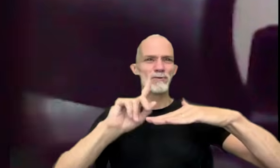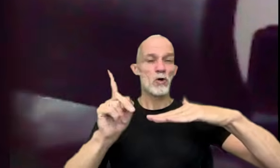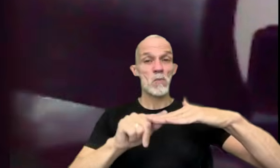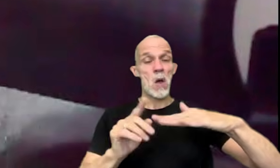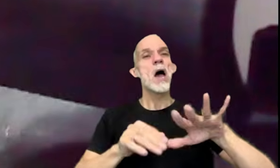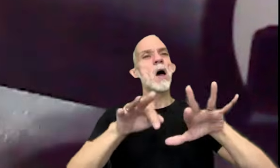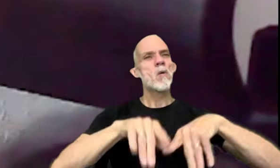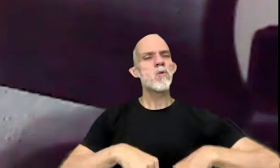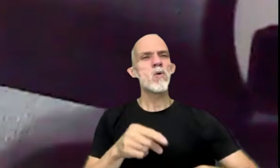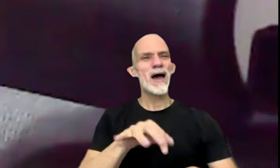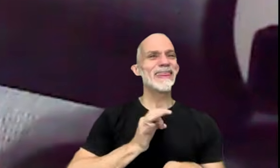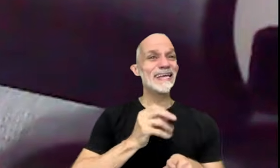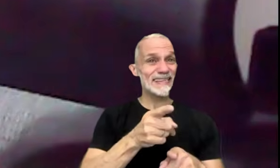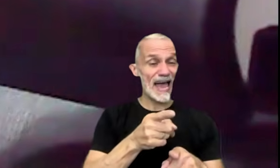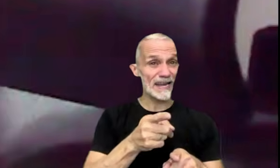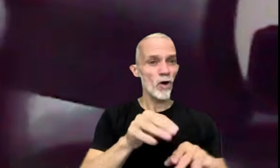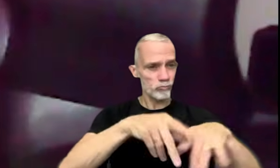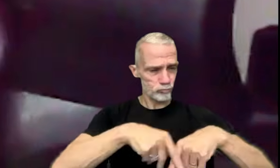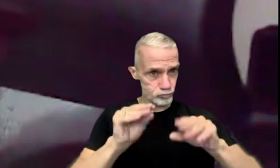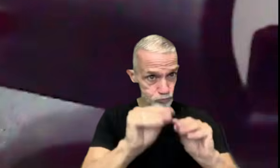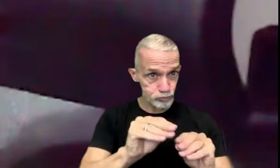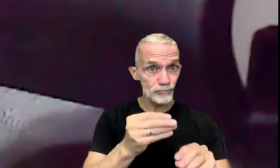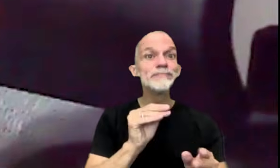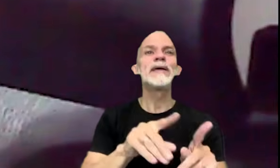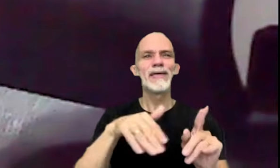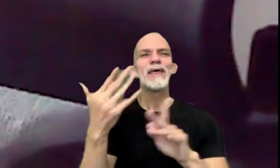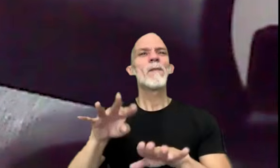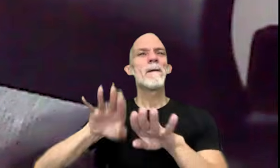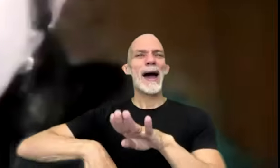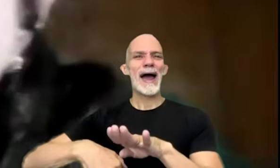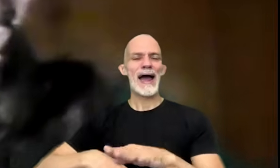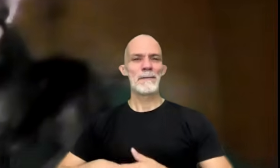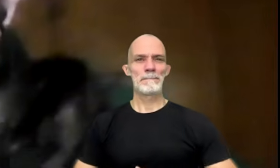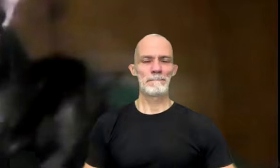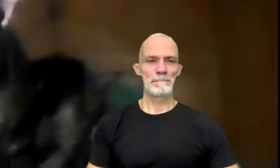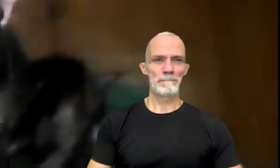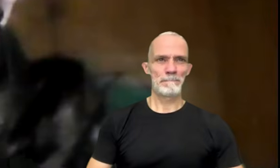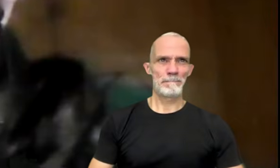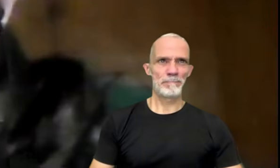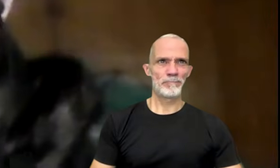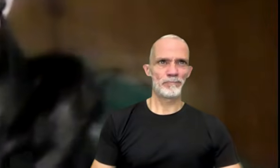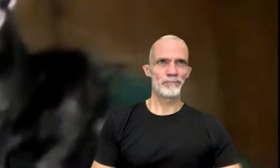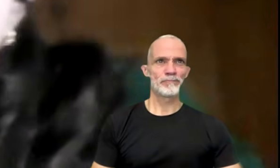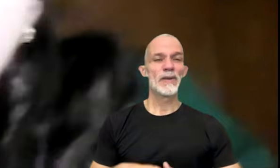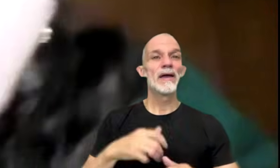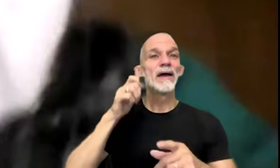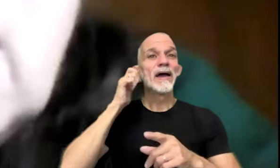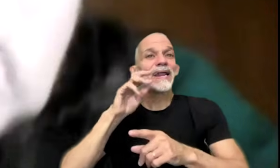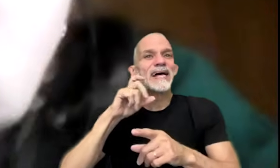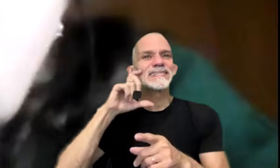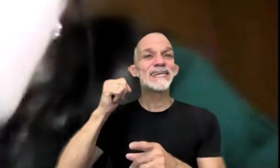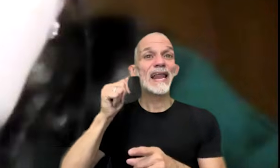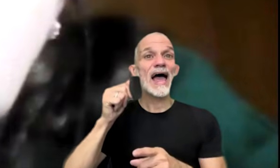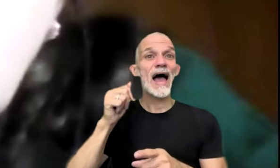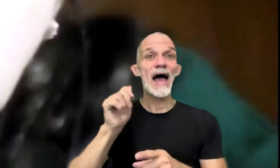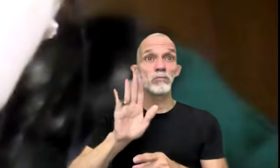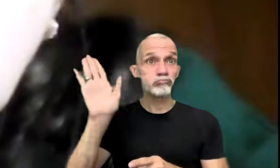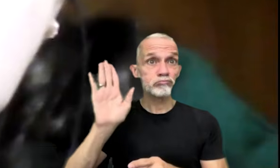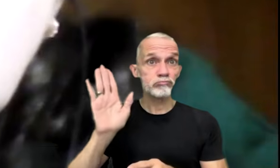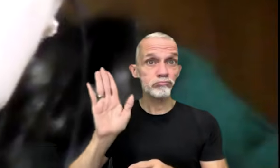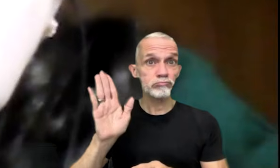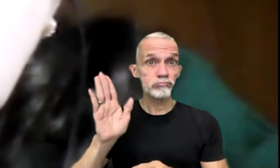Entonces, presentala de este año y date la baja. Ahí está. Graciela Sorrentino, ¿estás en